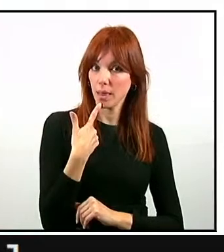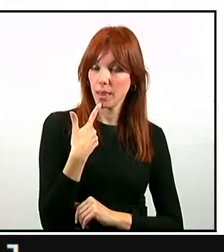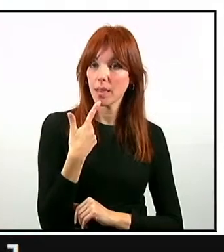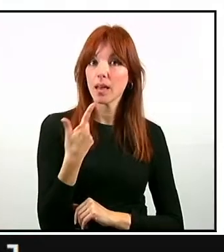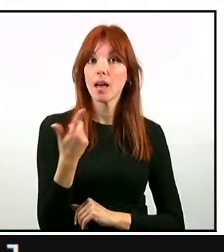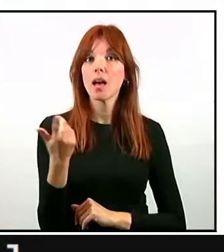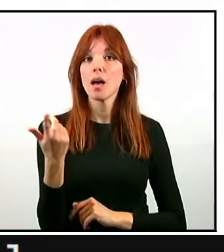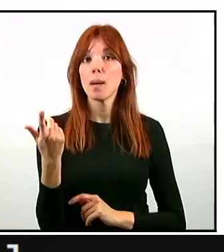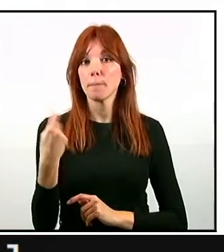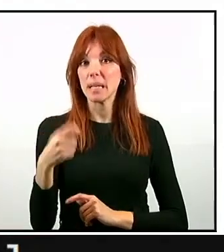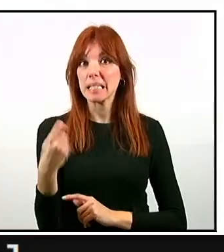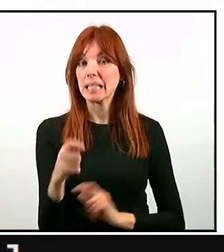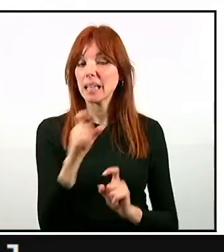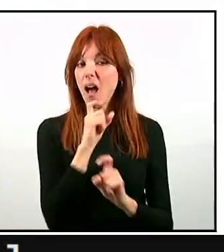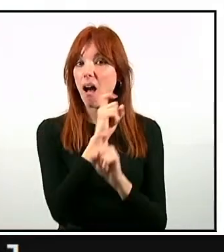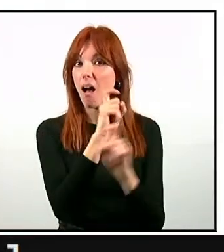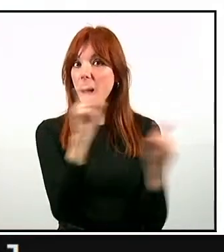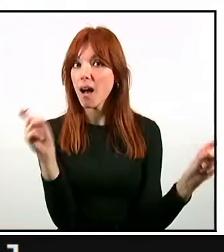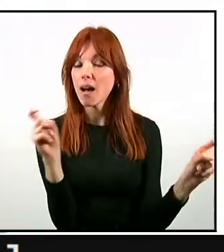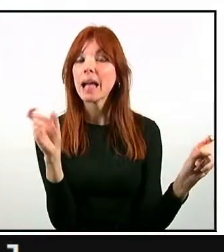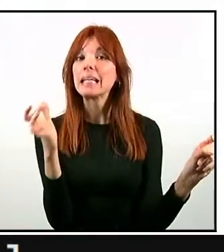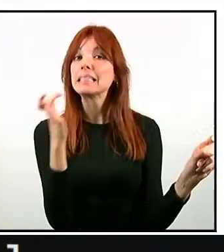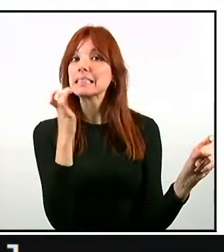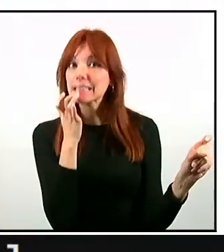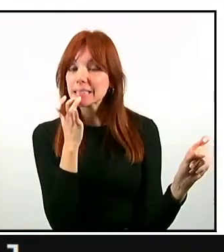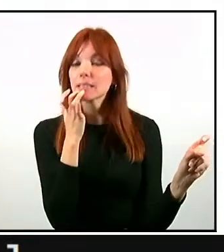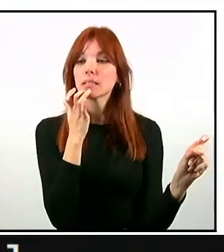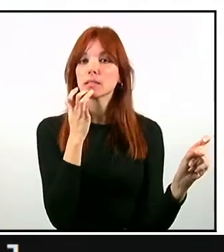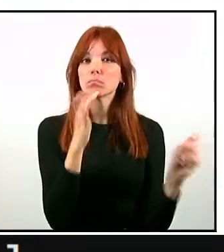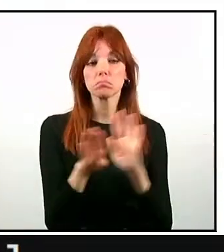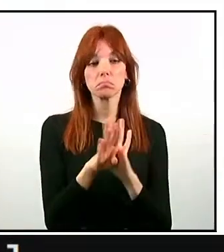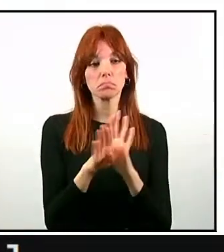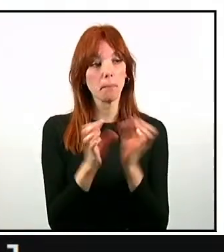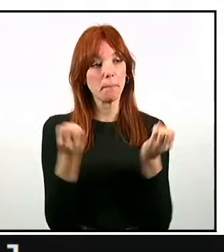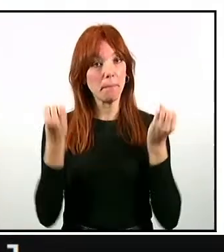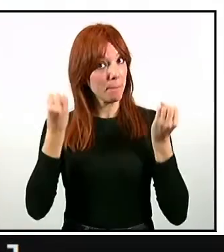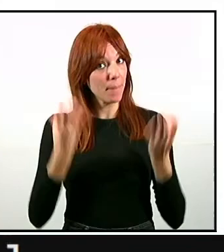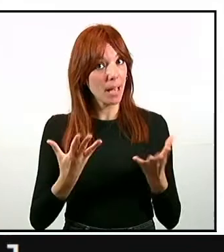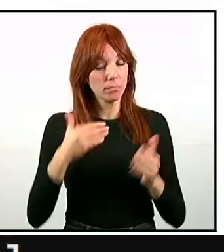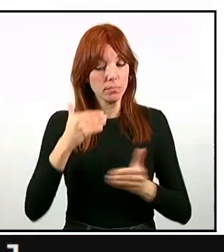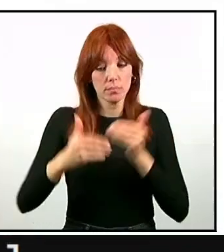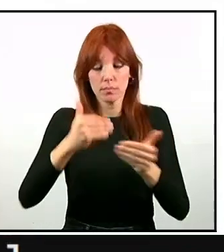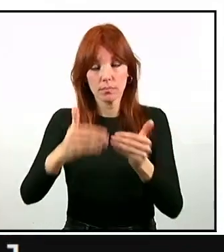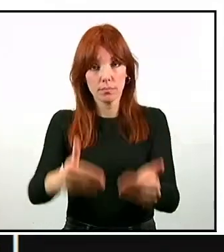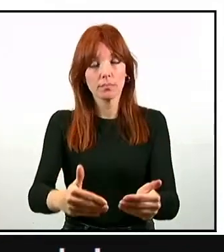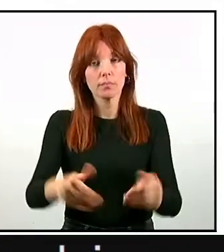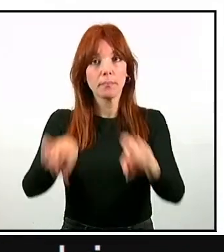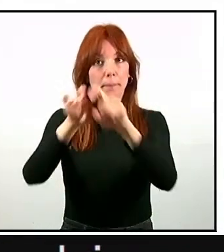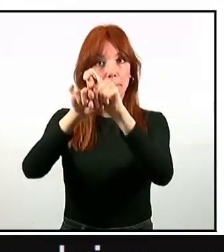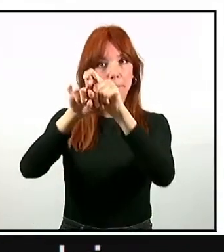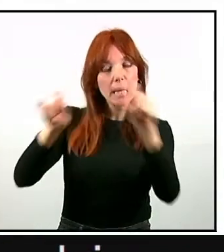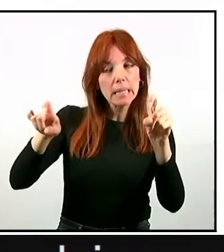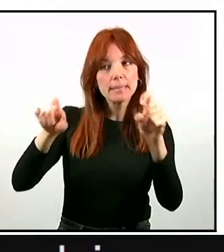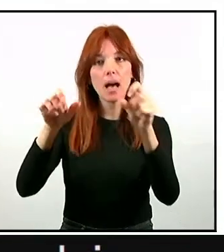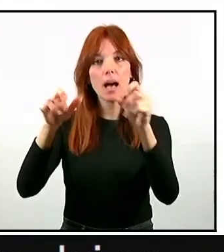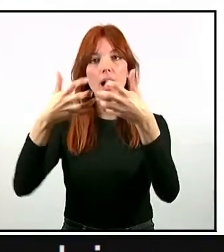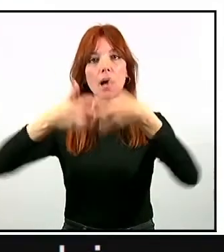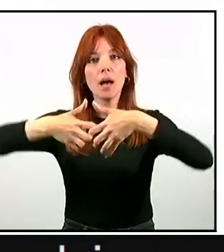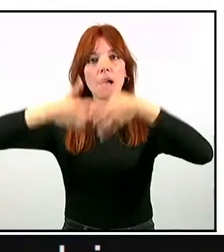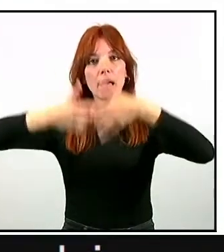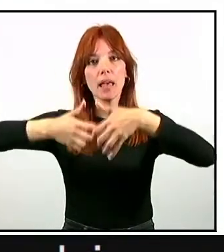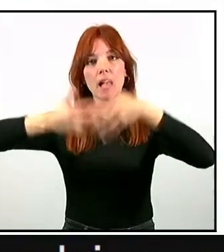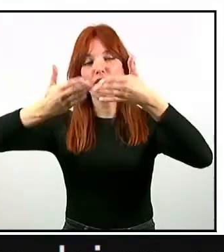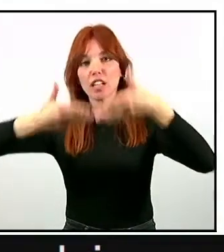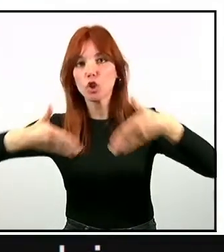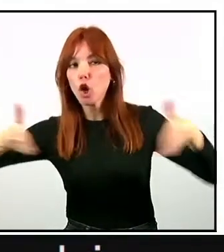presidente anunciaba, es que si todo va bien y la empresa, la gigafactoría,